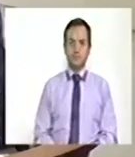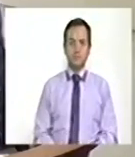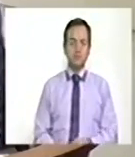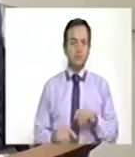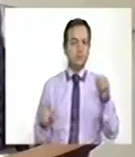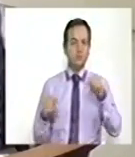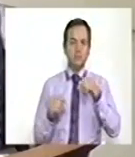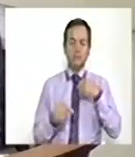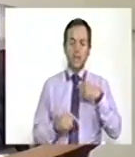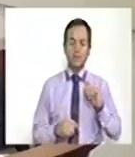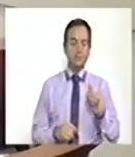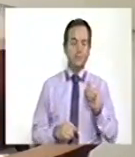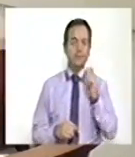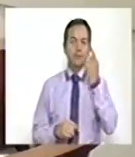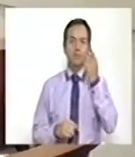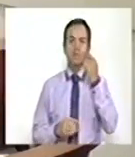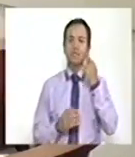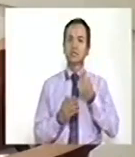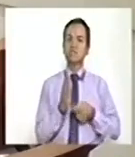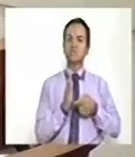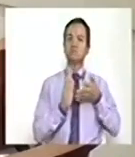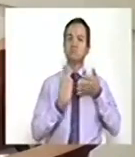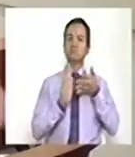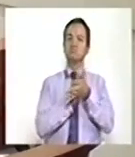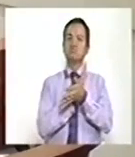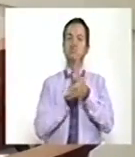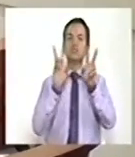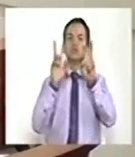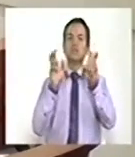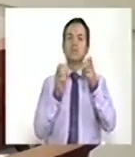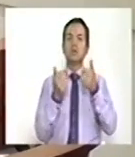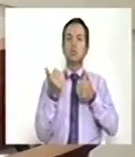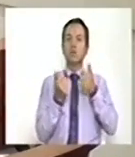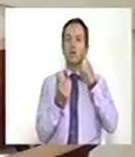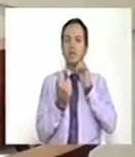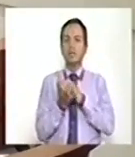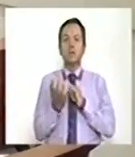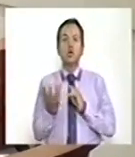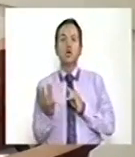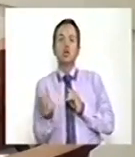vez se habla de los alcances del fuero.